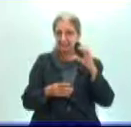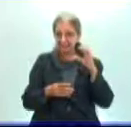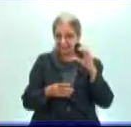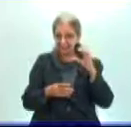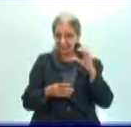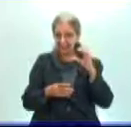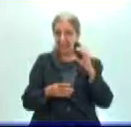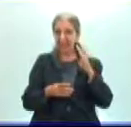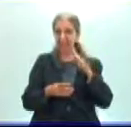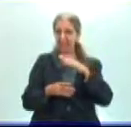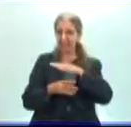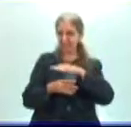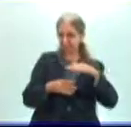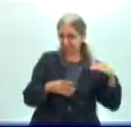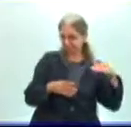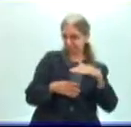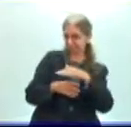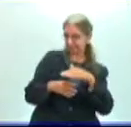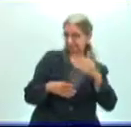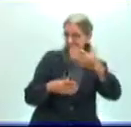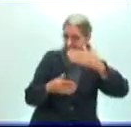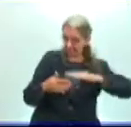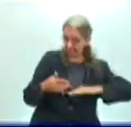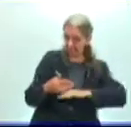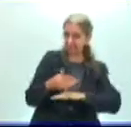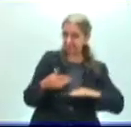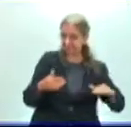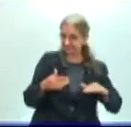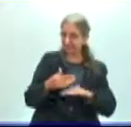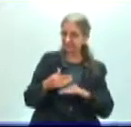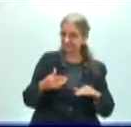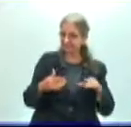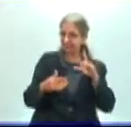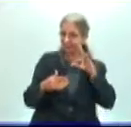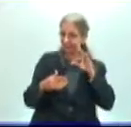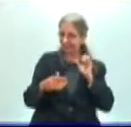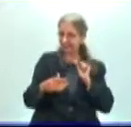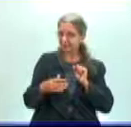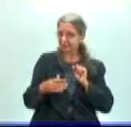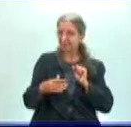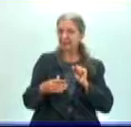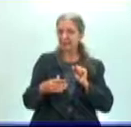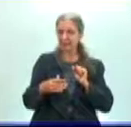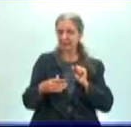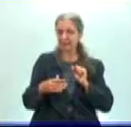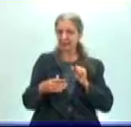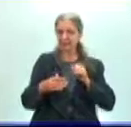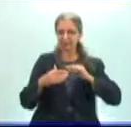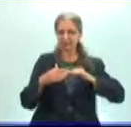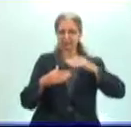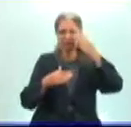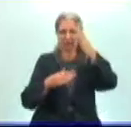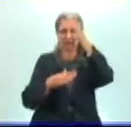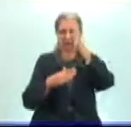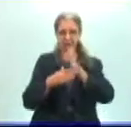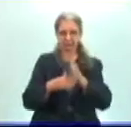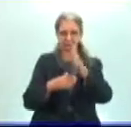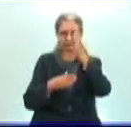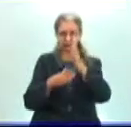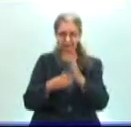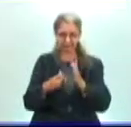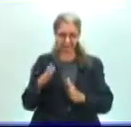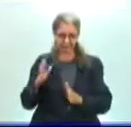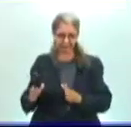la hipotenusa, es la adición de los dos segmentos que determina la altura.